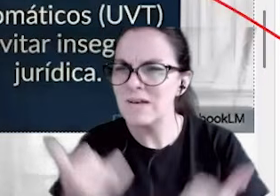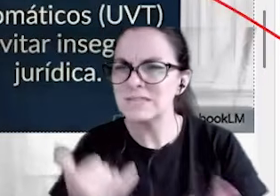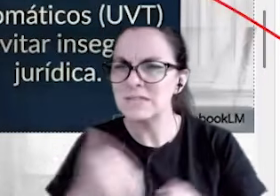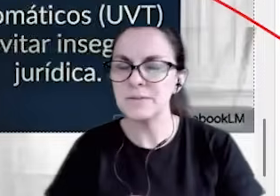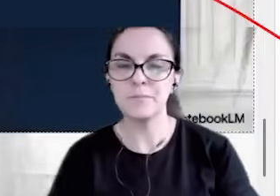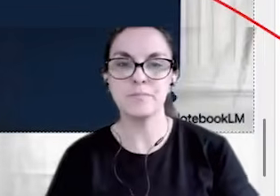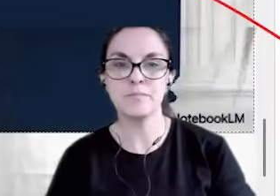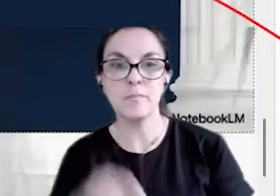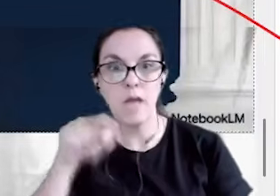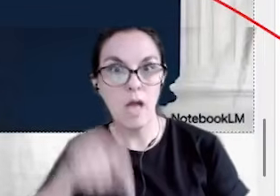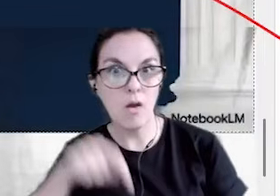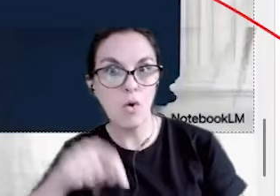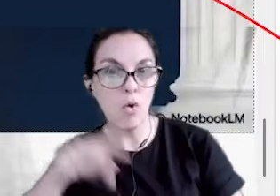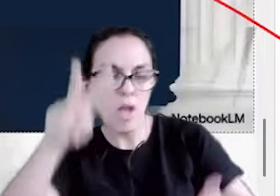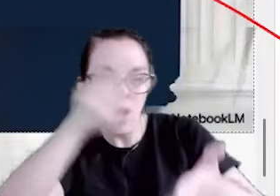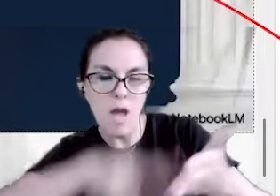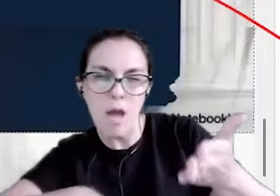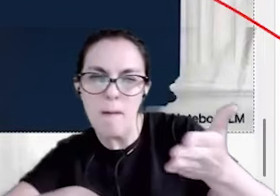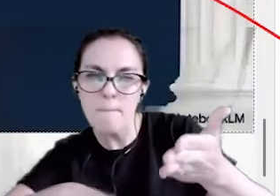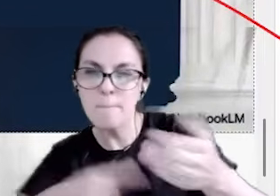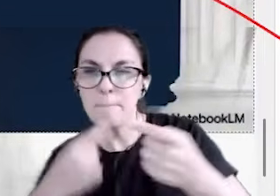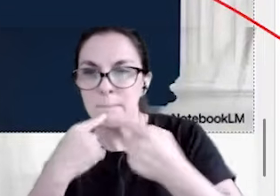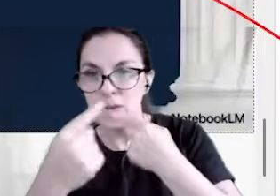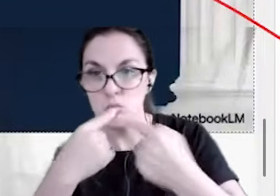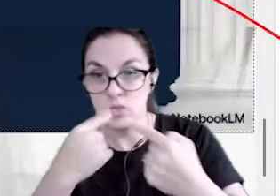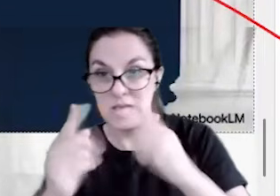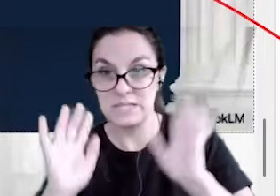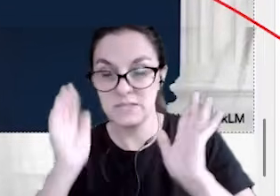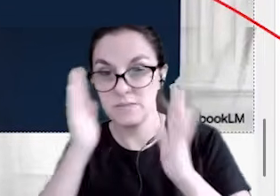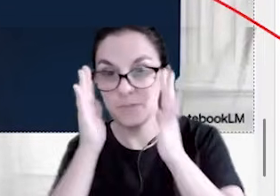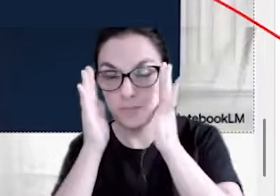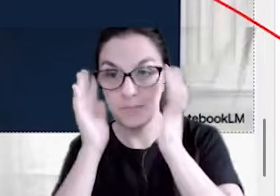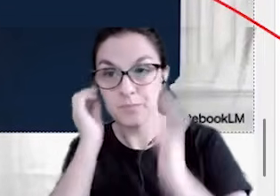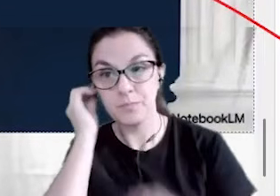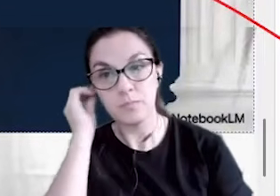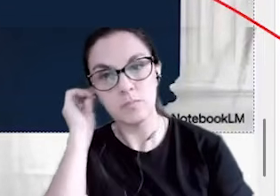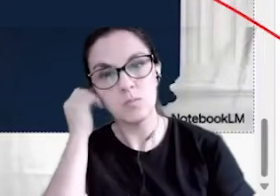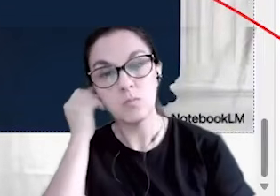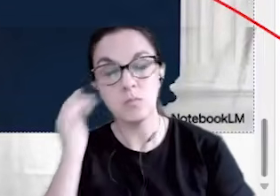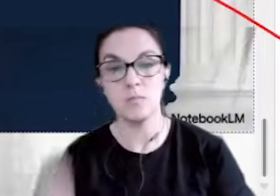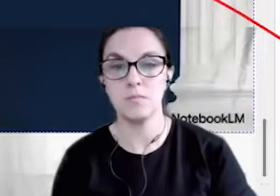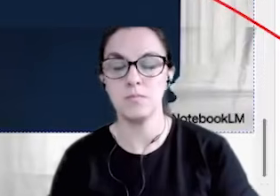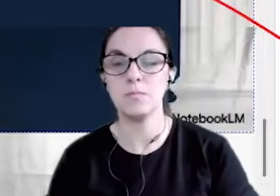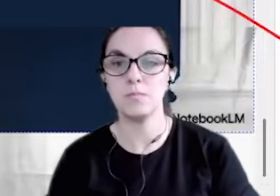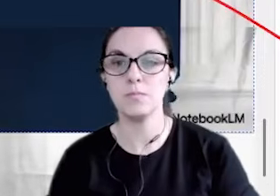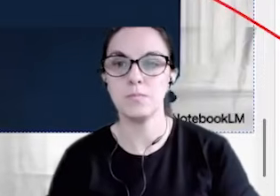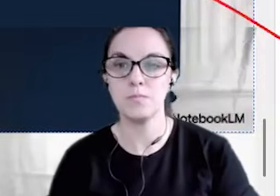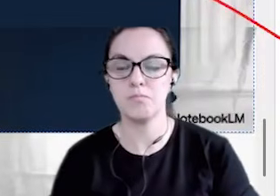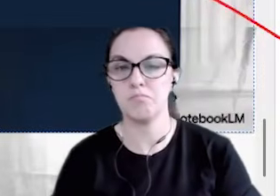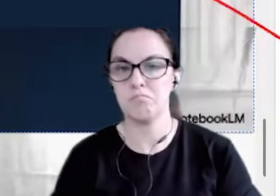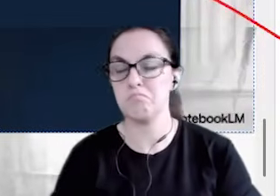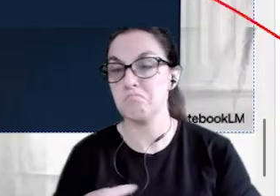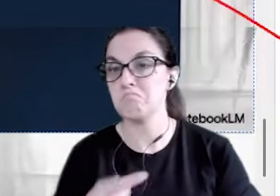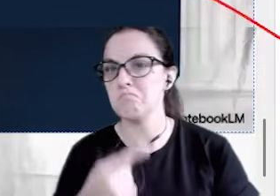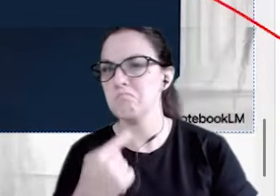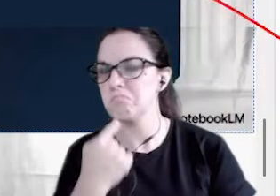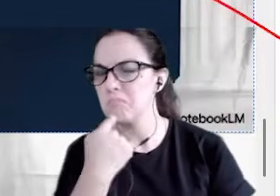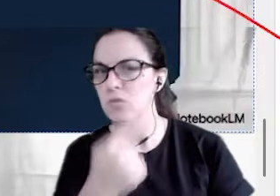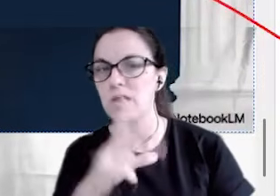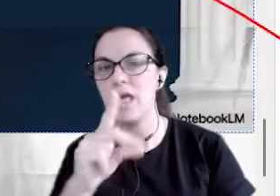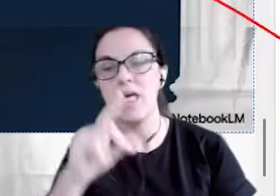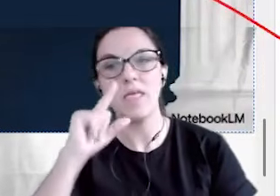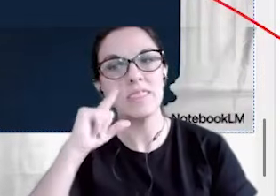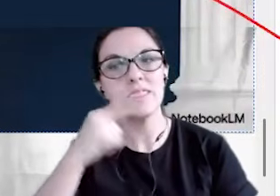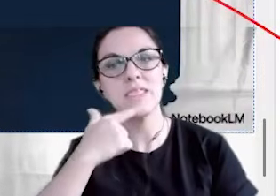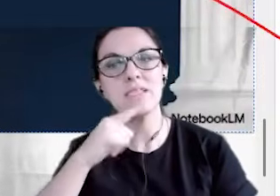pasando a leer algunas de las preguntas. Eh, a ver, acá tengo una que dice, discrepancia